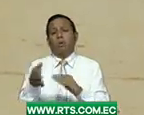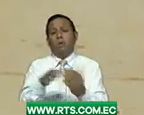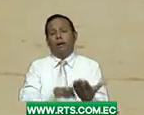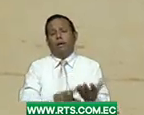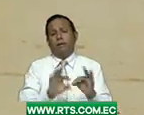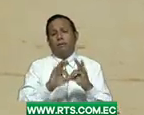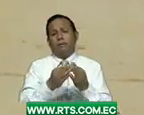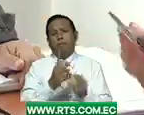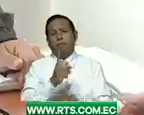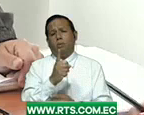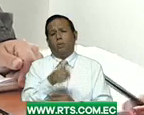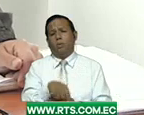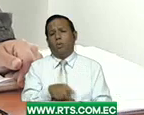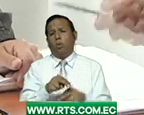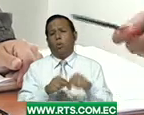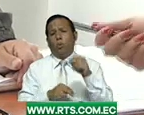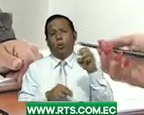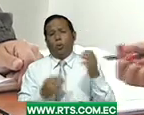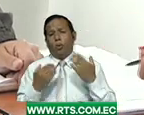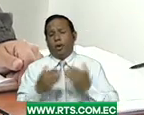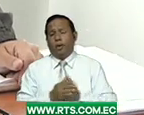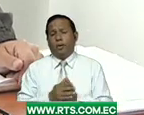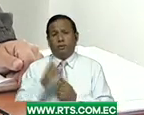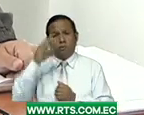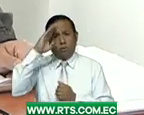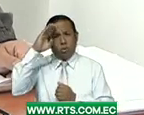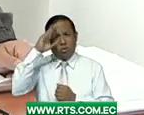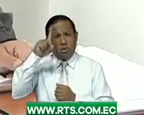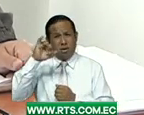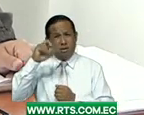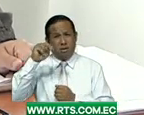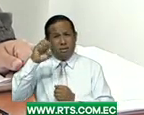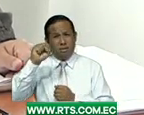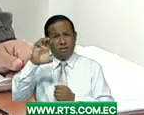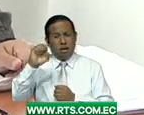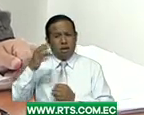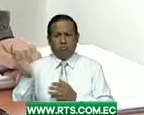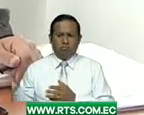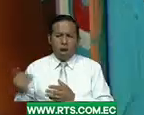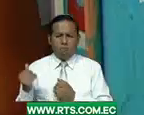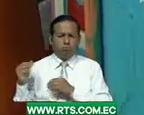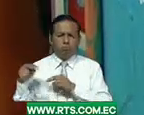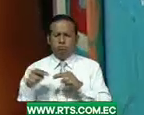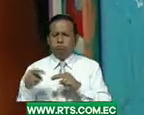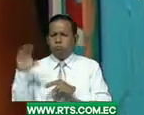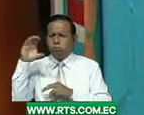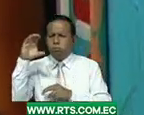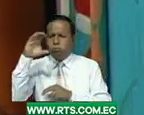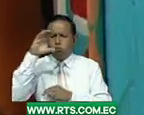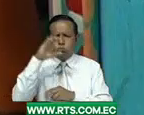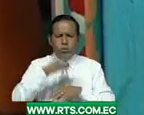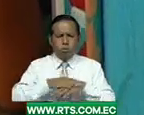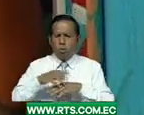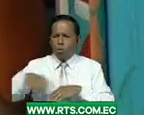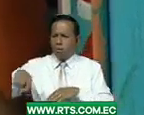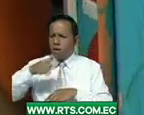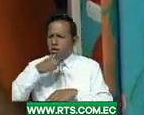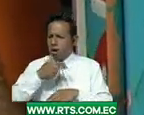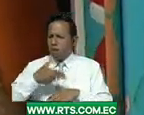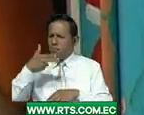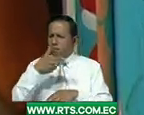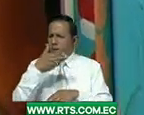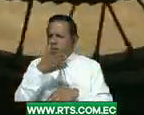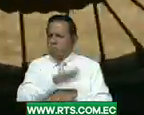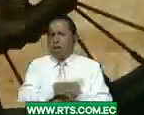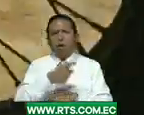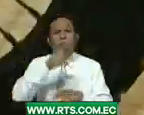el noroeste de Guayaquil. La Tienasec desplegó a su personal para encontrar a los responsables de este hecho que sorprendió e indignó